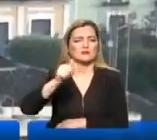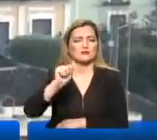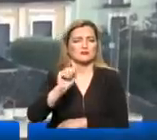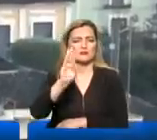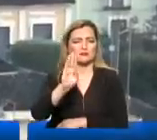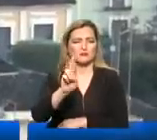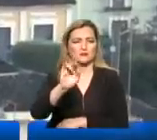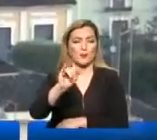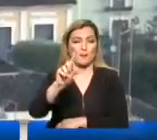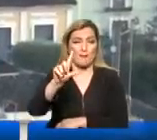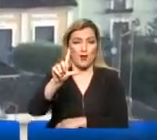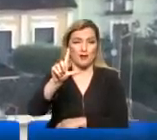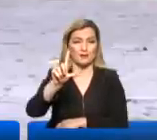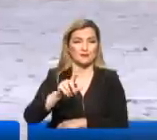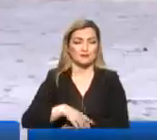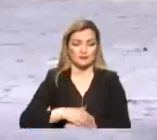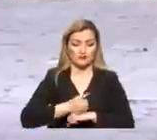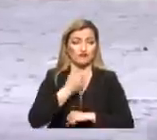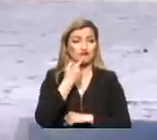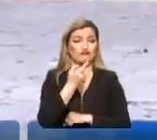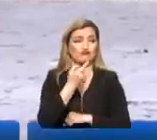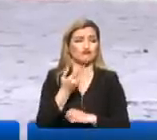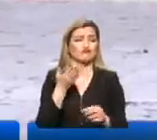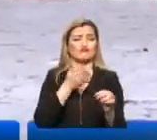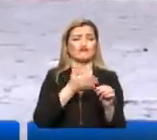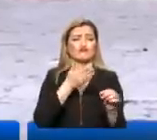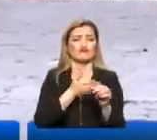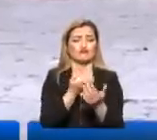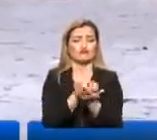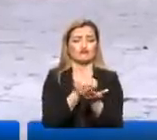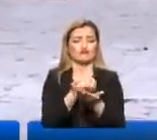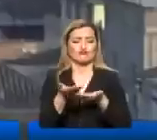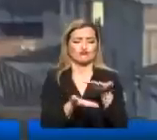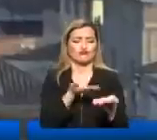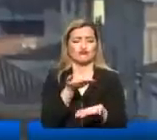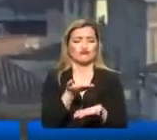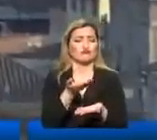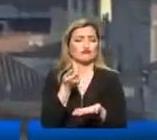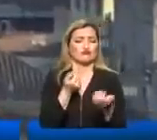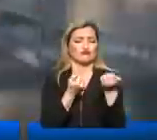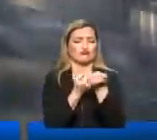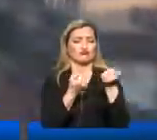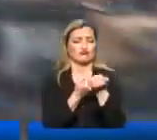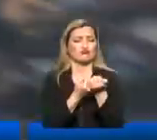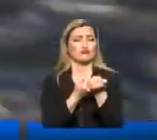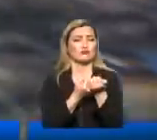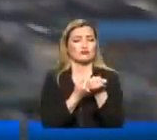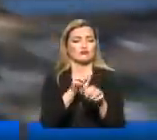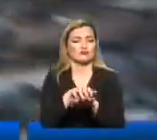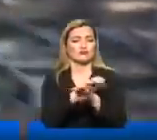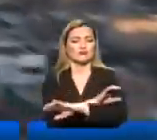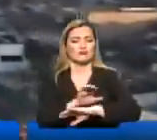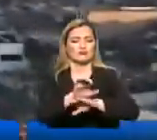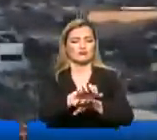La aspiración de las autoridades con este cambio, dicen, será reactivar el comercio y sobre todo apoyar al sector agrícola